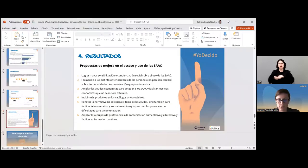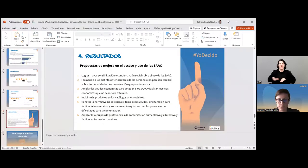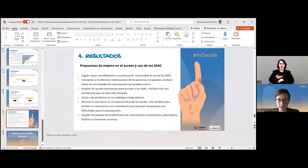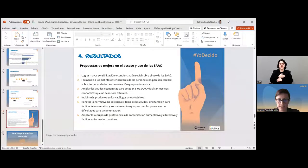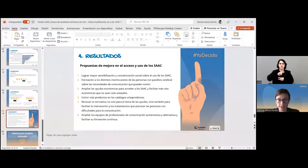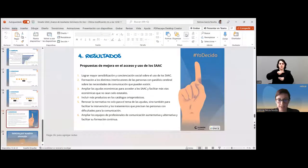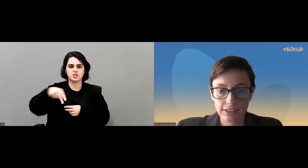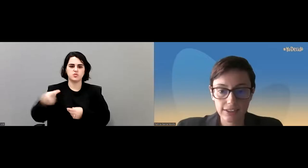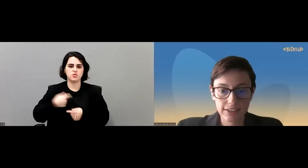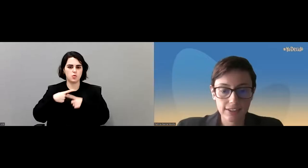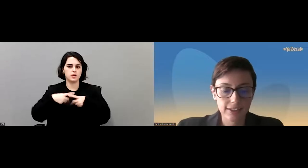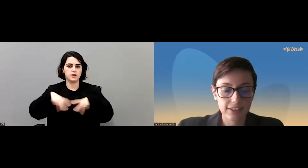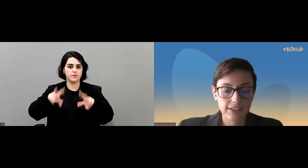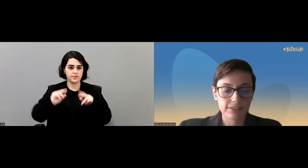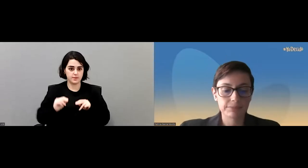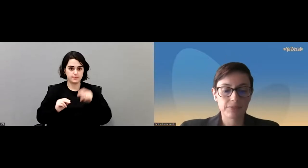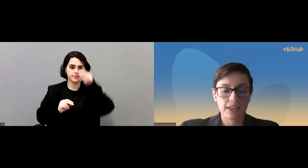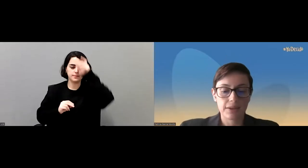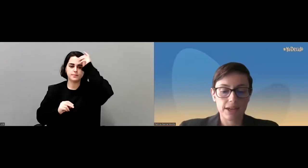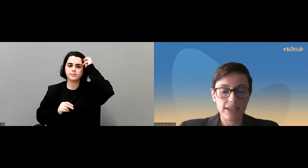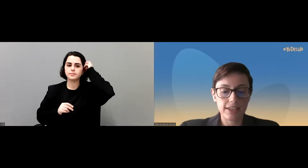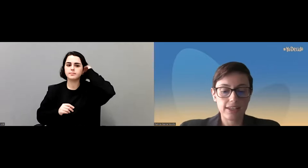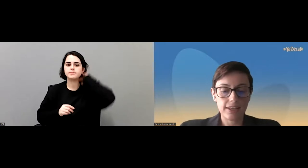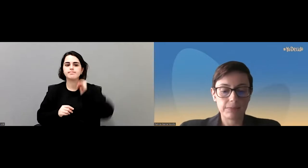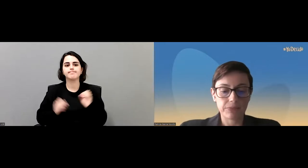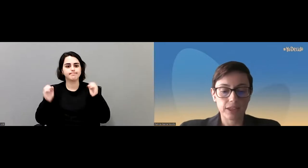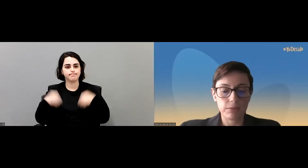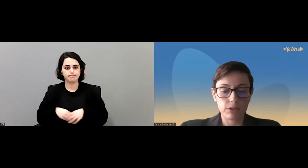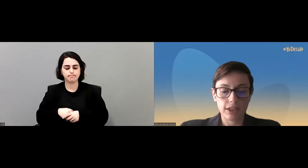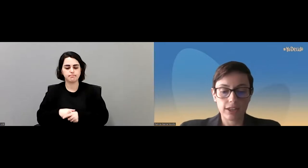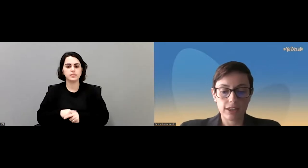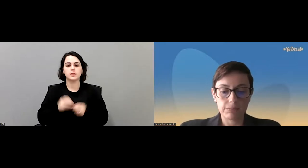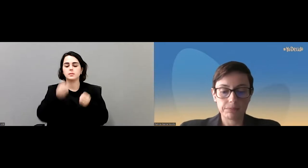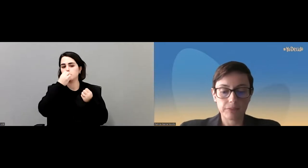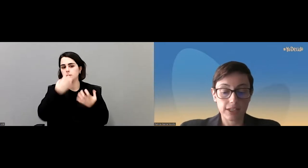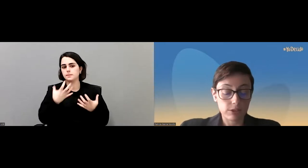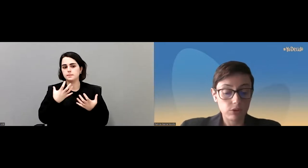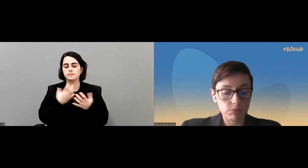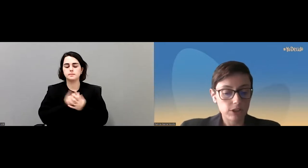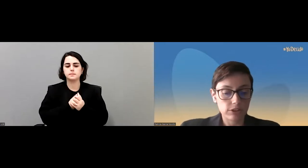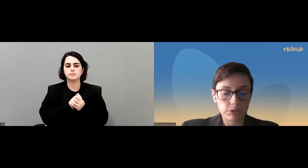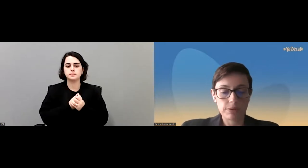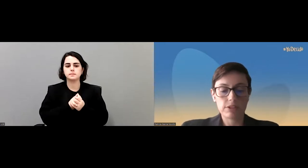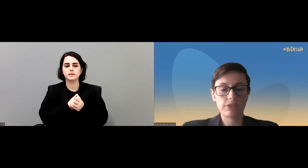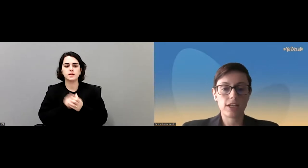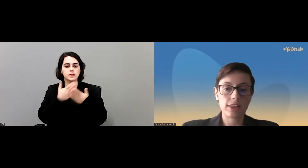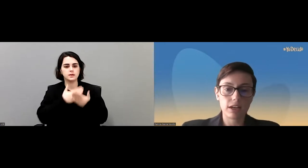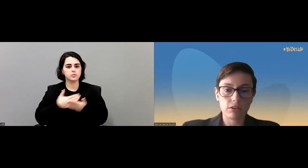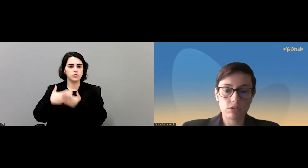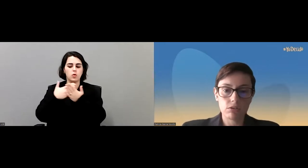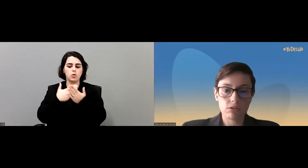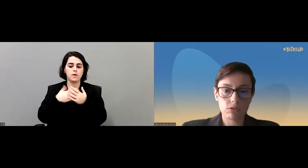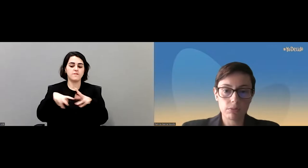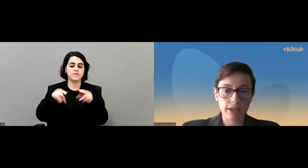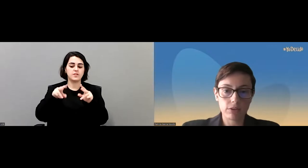dejo de compartir. ¿Vale? Y bueno, el estudio, como os digo, tenemos previsto